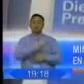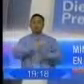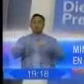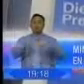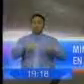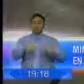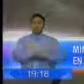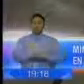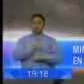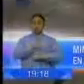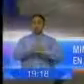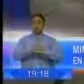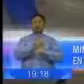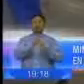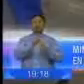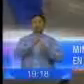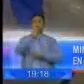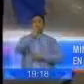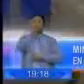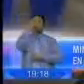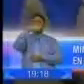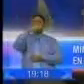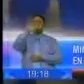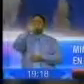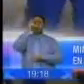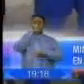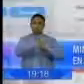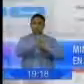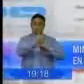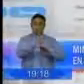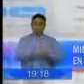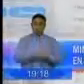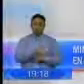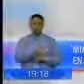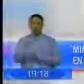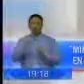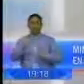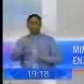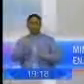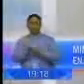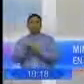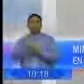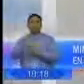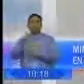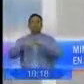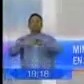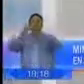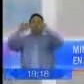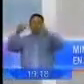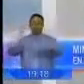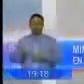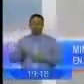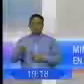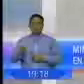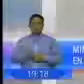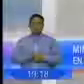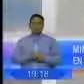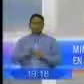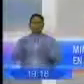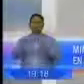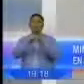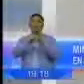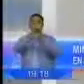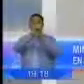Moreno en el decreto 619 y supuestamente crearon subsidios a favor de empresarios, violando artículos